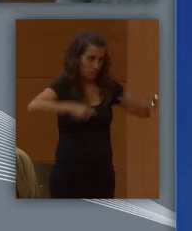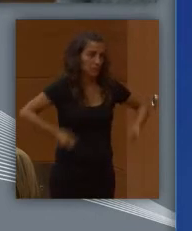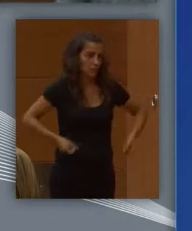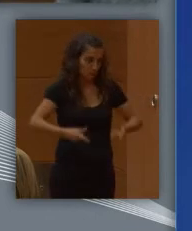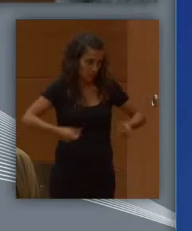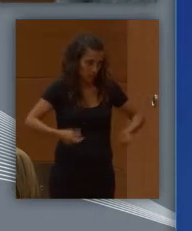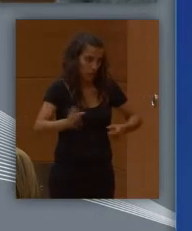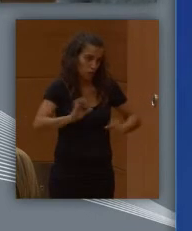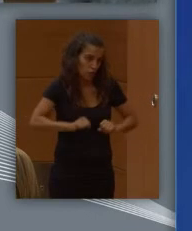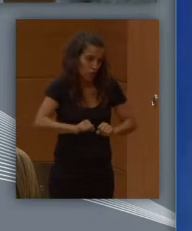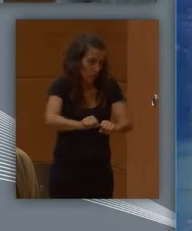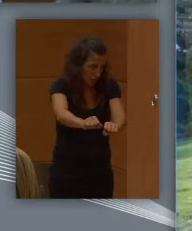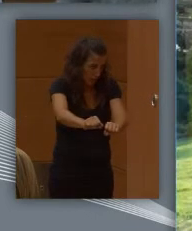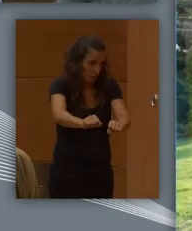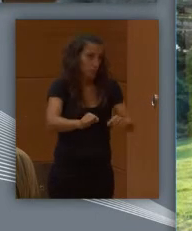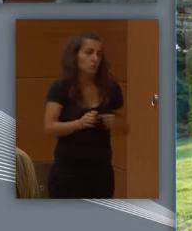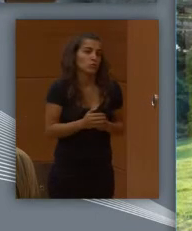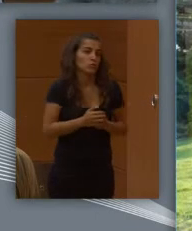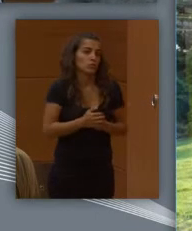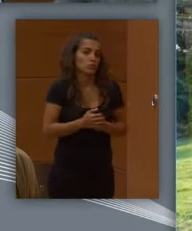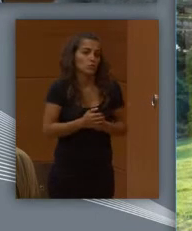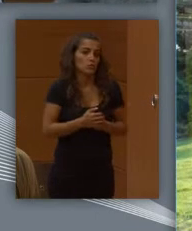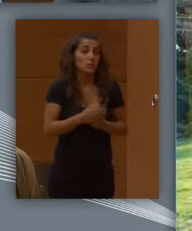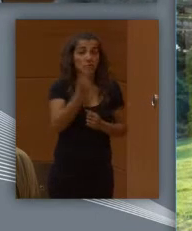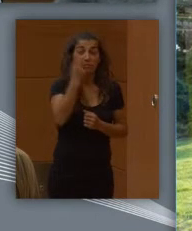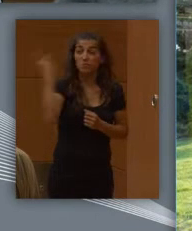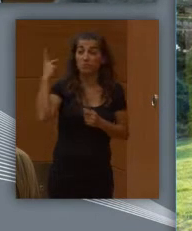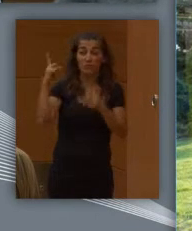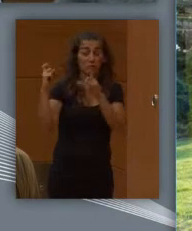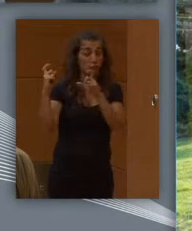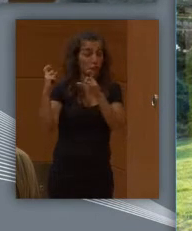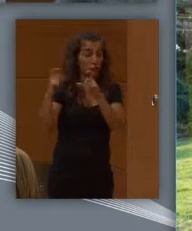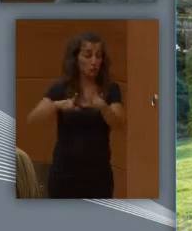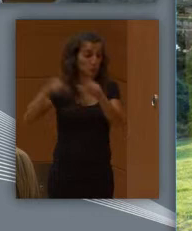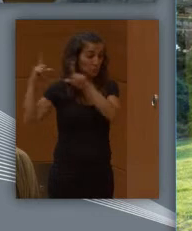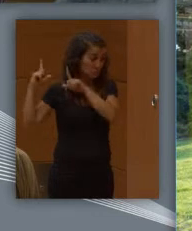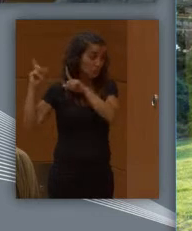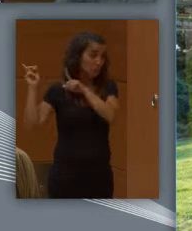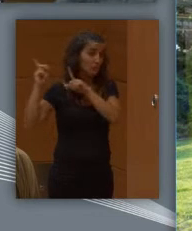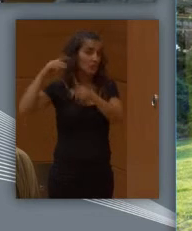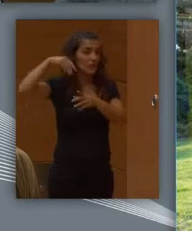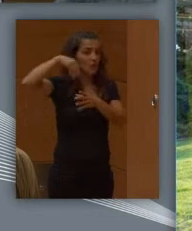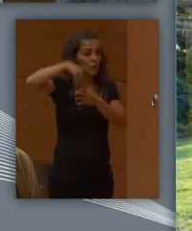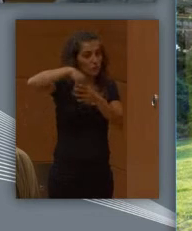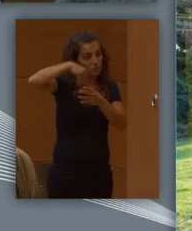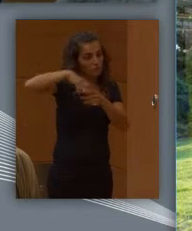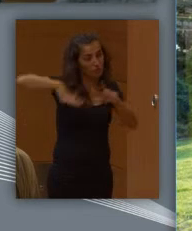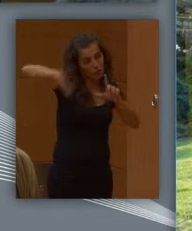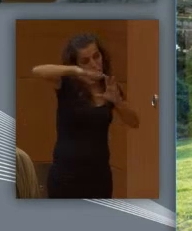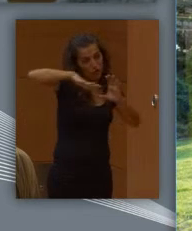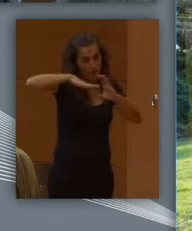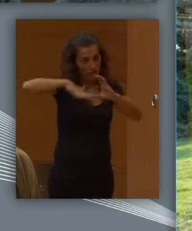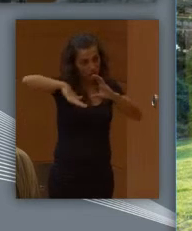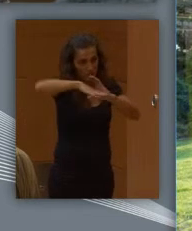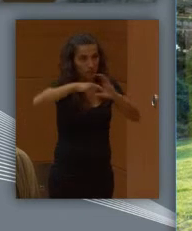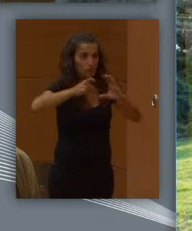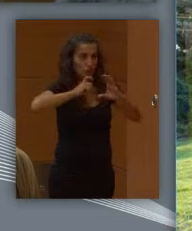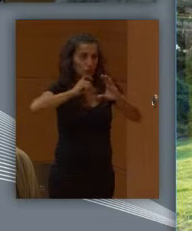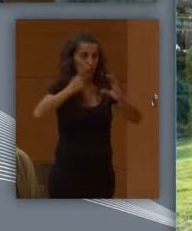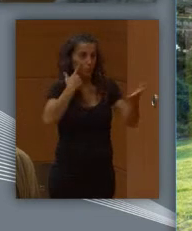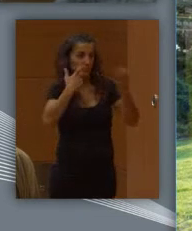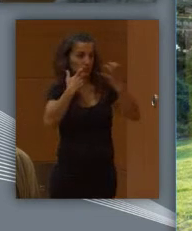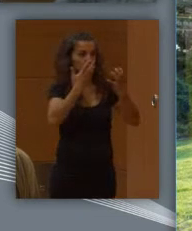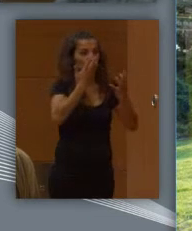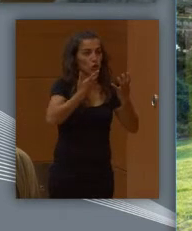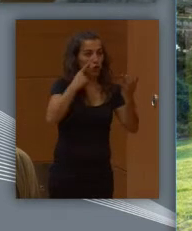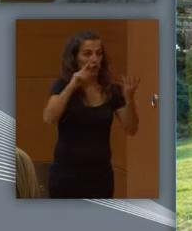silla de ruedas, carritos. Y tenéis aquí una foto con un poco lo que es el interior, con los espacios, los asideros, el contraste de